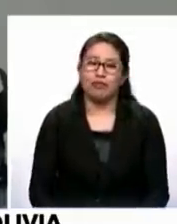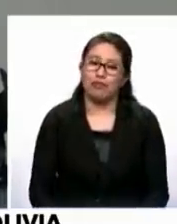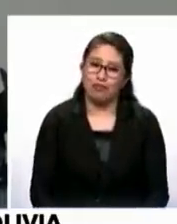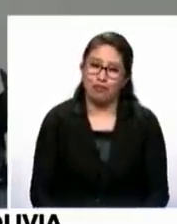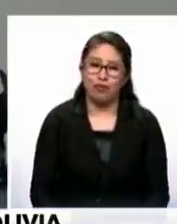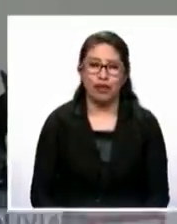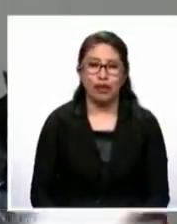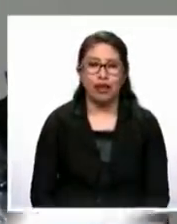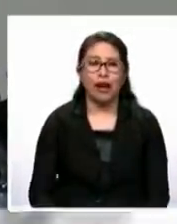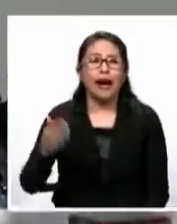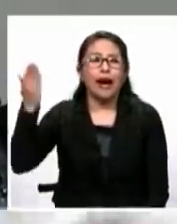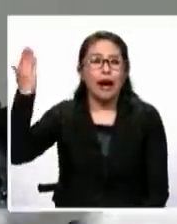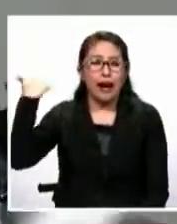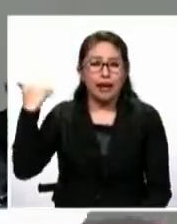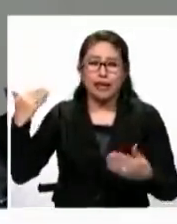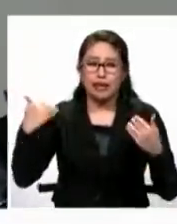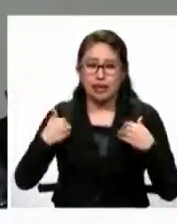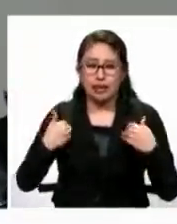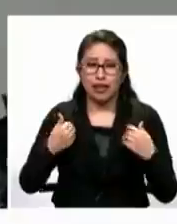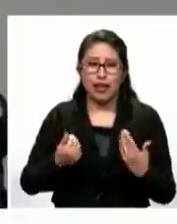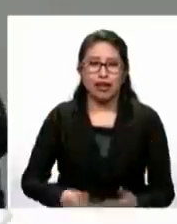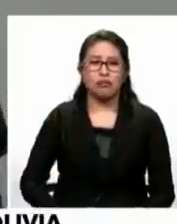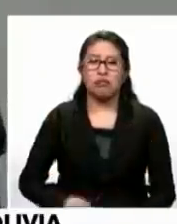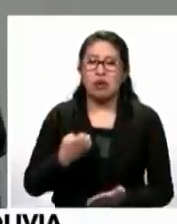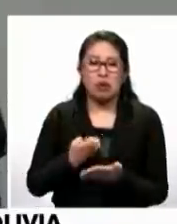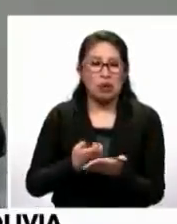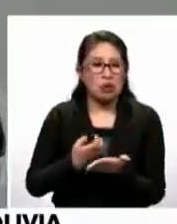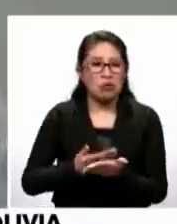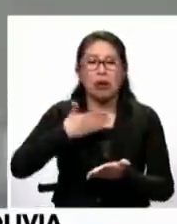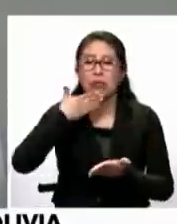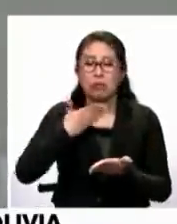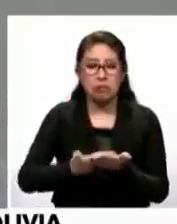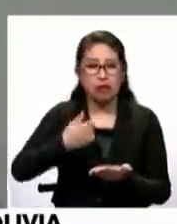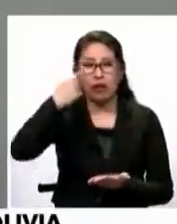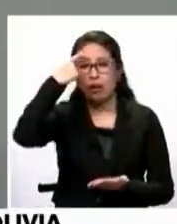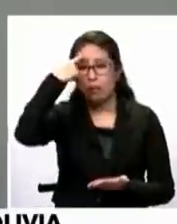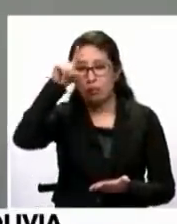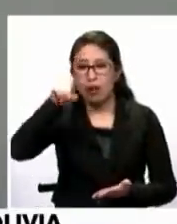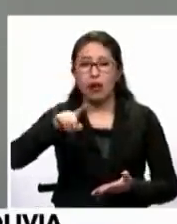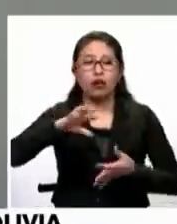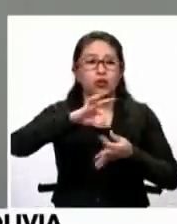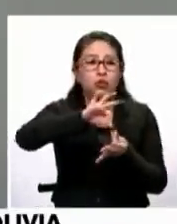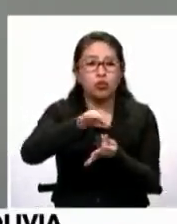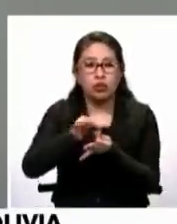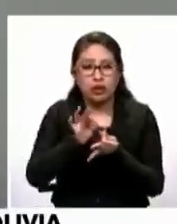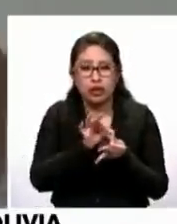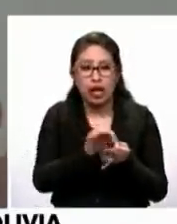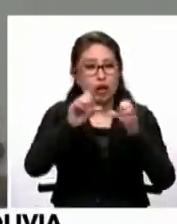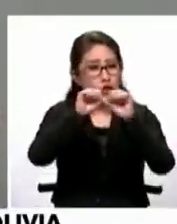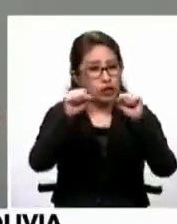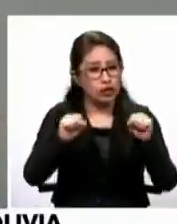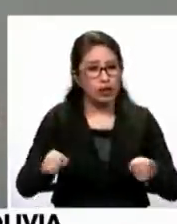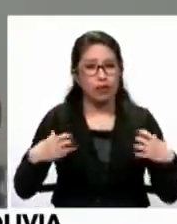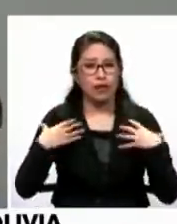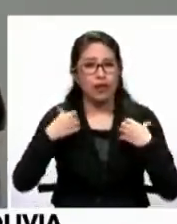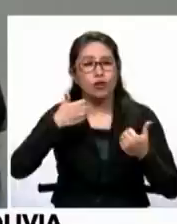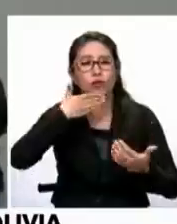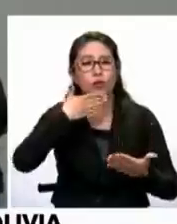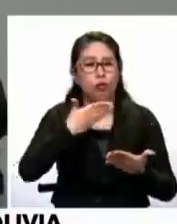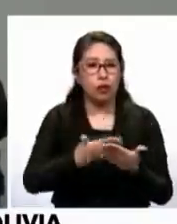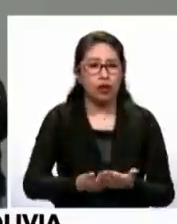tenido los recursos económicos para poder tener los hospitales bien montados, con